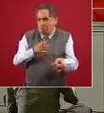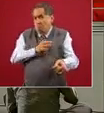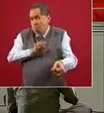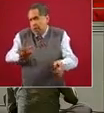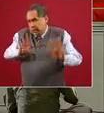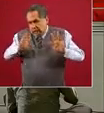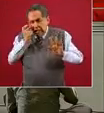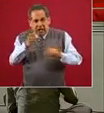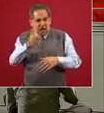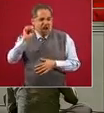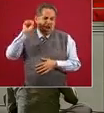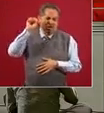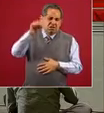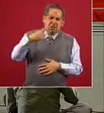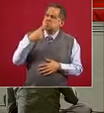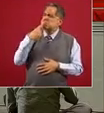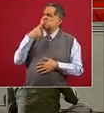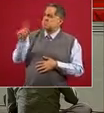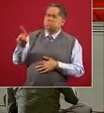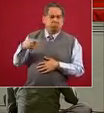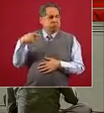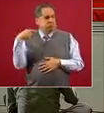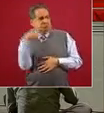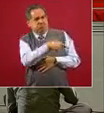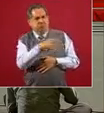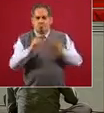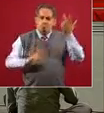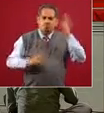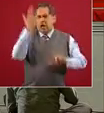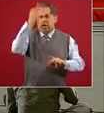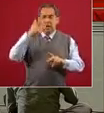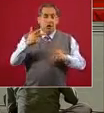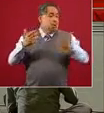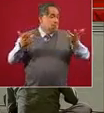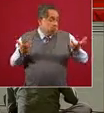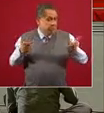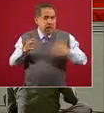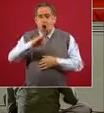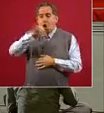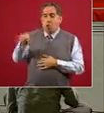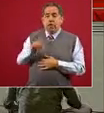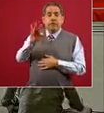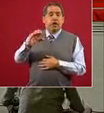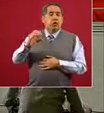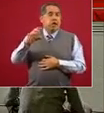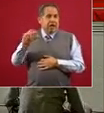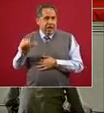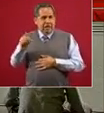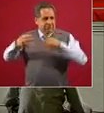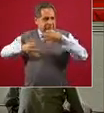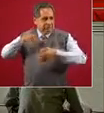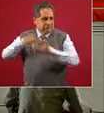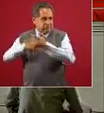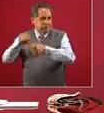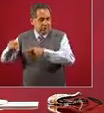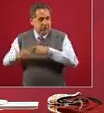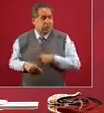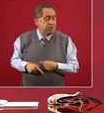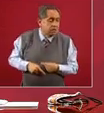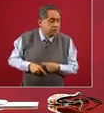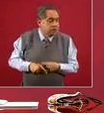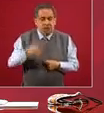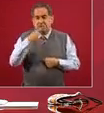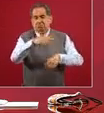hacerlo, demandar la imputabilidad de la huelga, la Junta Federal de Conciliación y Arbitraje podría